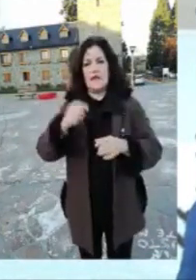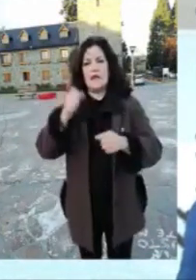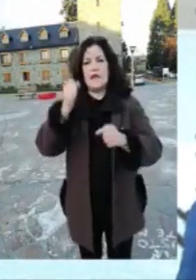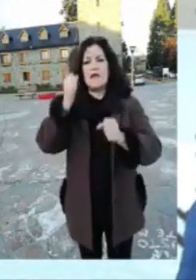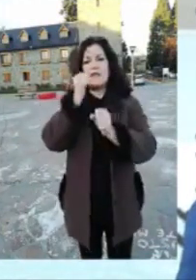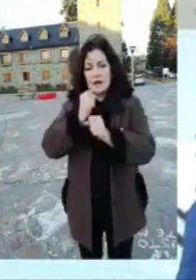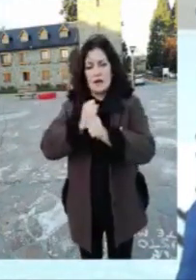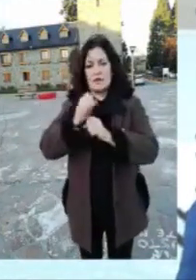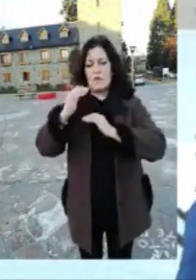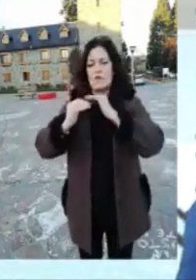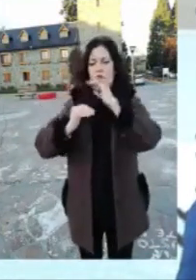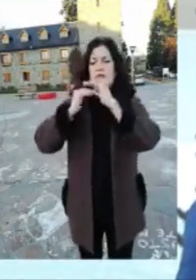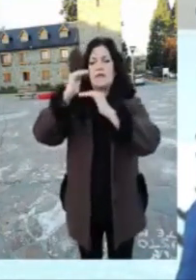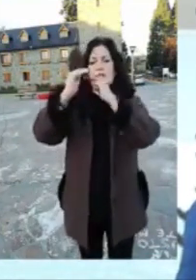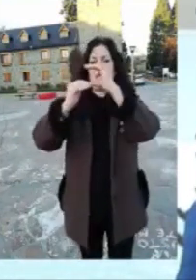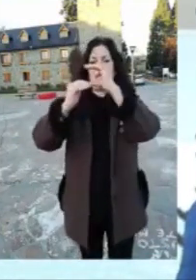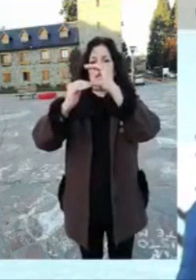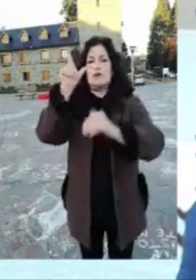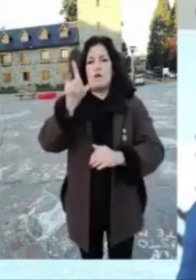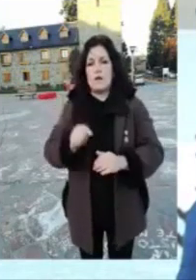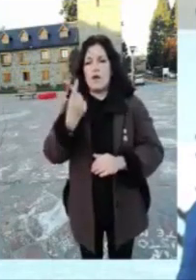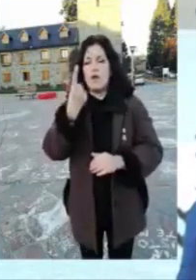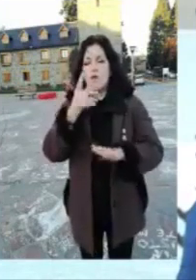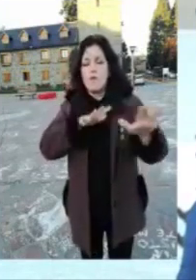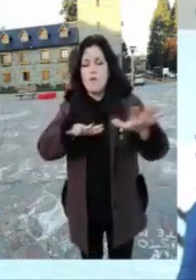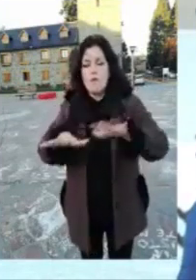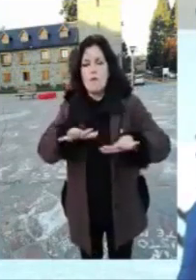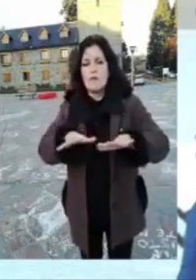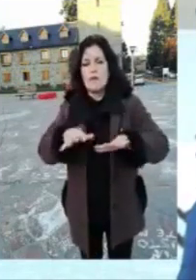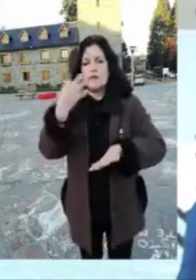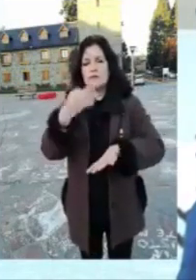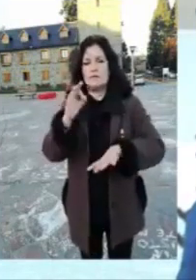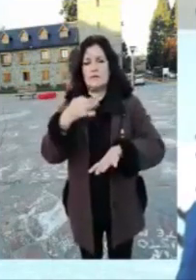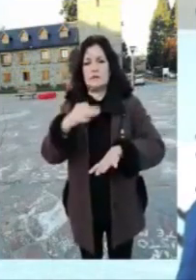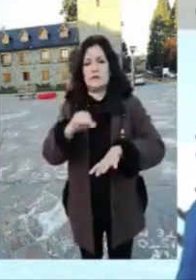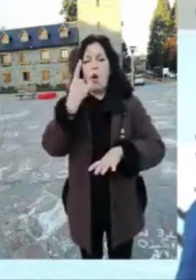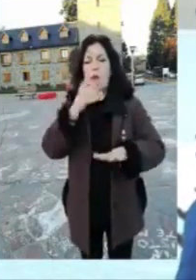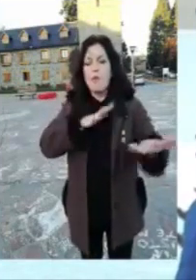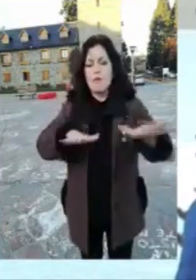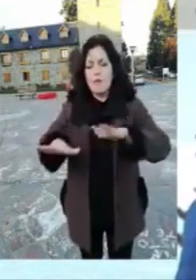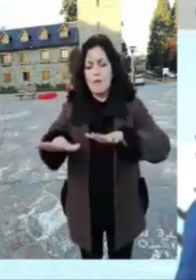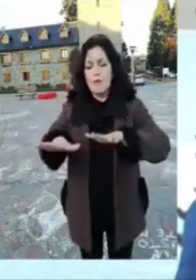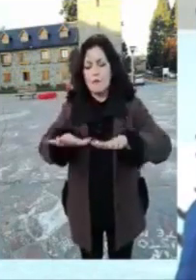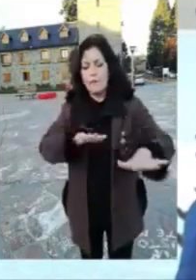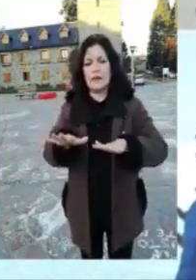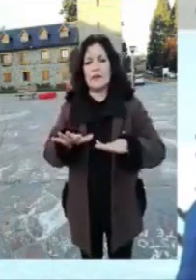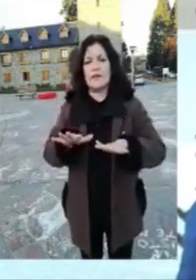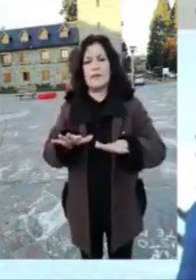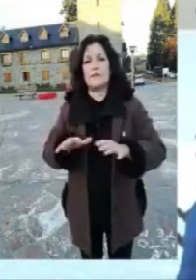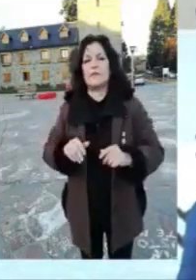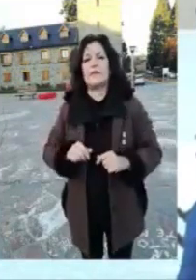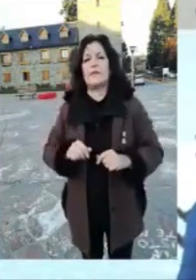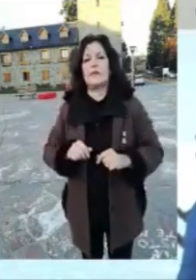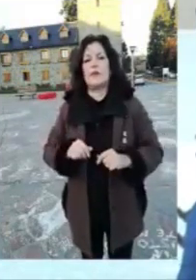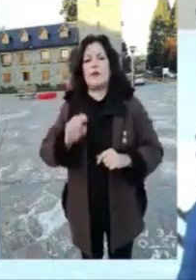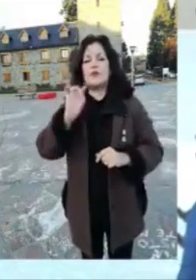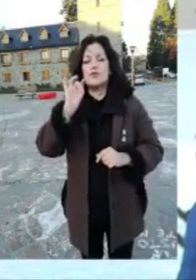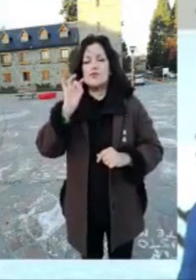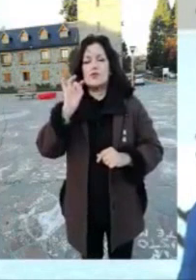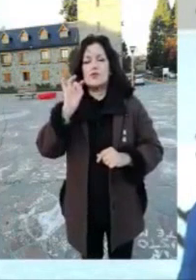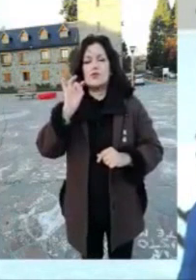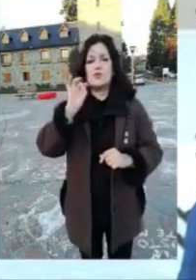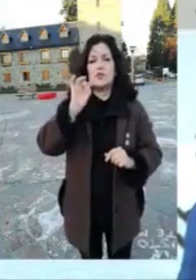del país en una situación como decía muy particular en un momento donde no solamente